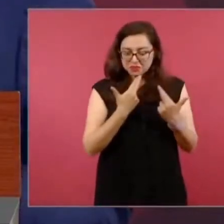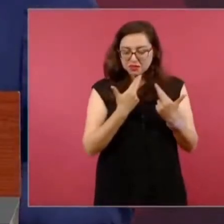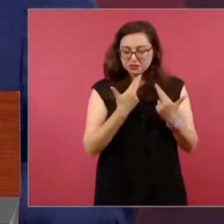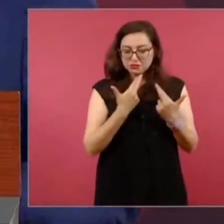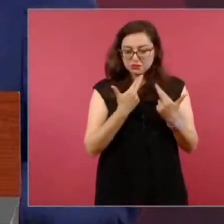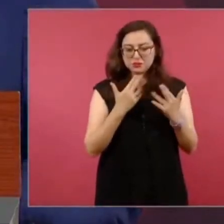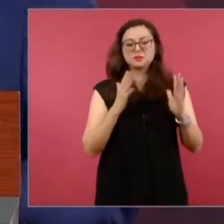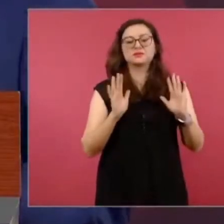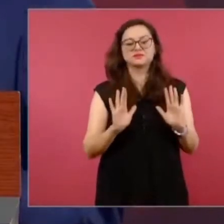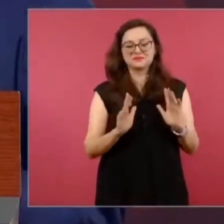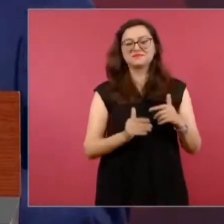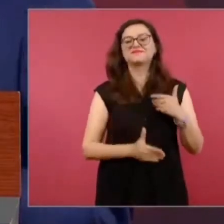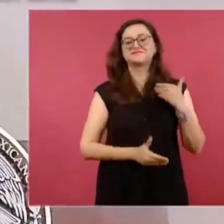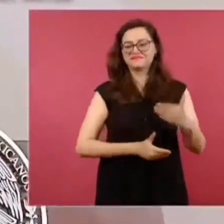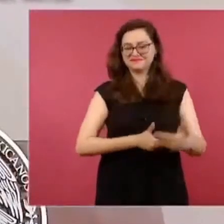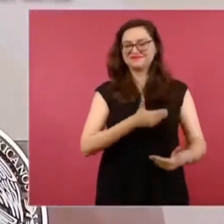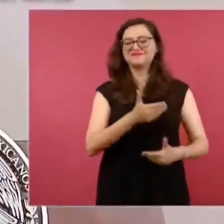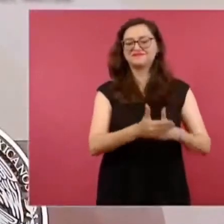se va a avanzar mucho,